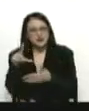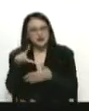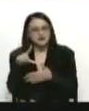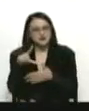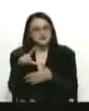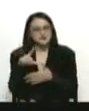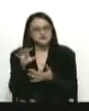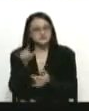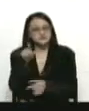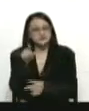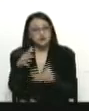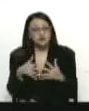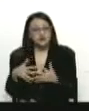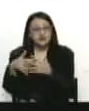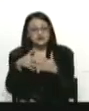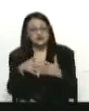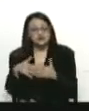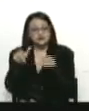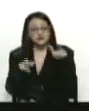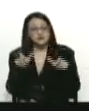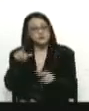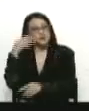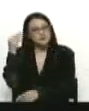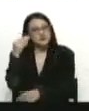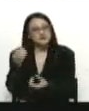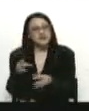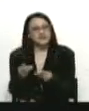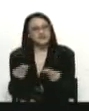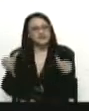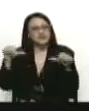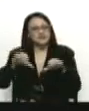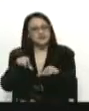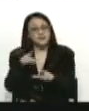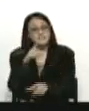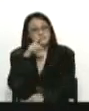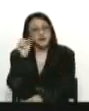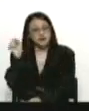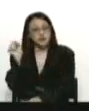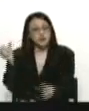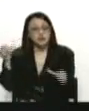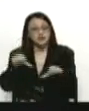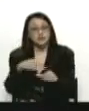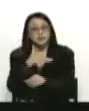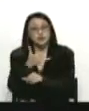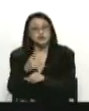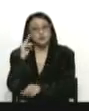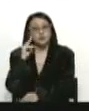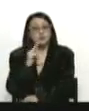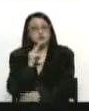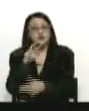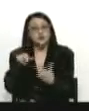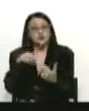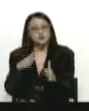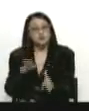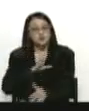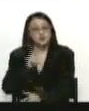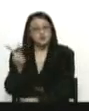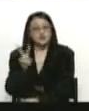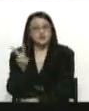más pitiyanquis que latinoamericanos, creen ellos que destruyendo a Maduro, destruyen el proyecto bolivariano y revolucionario de